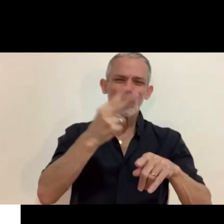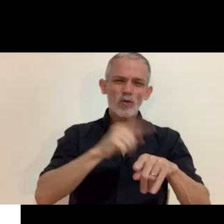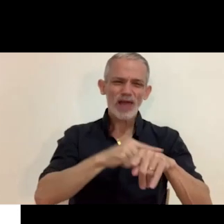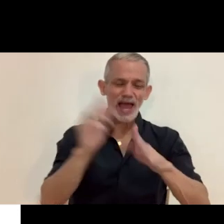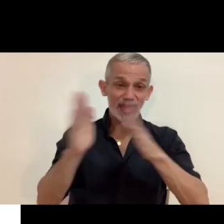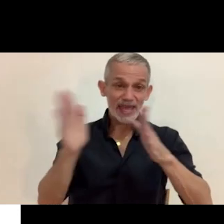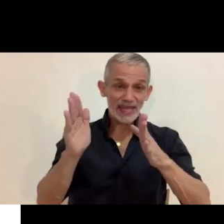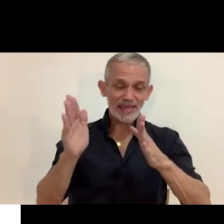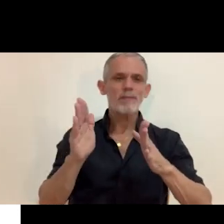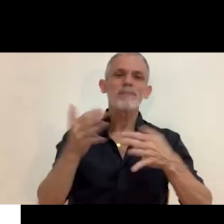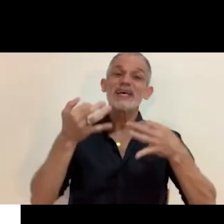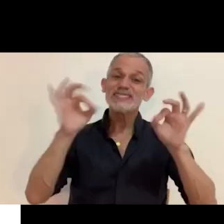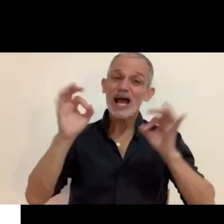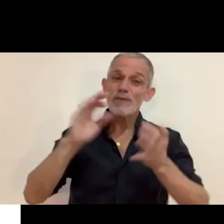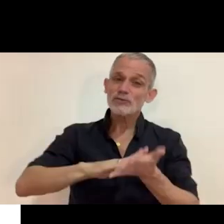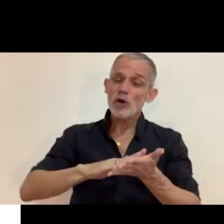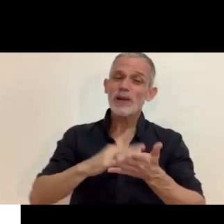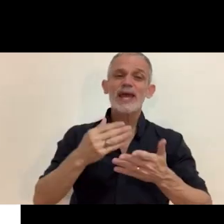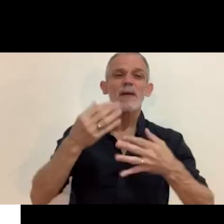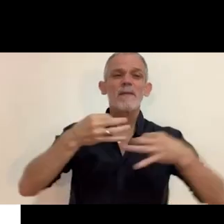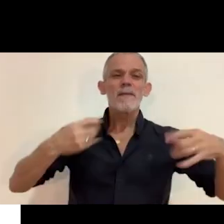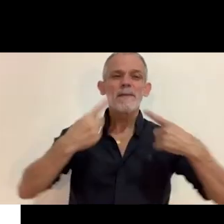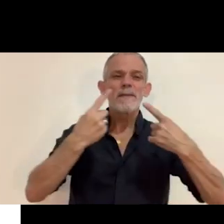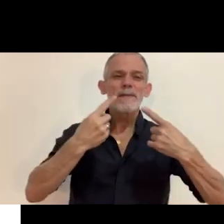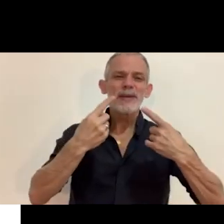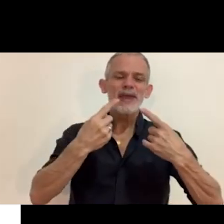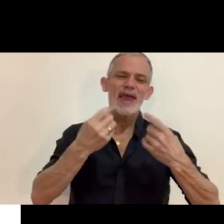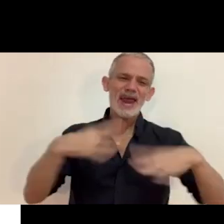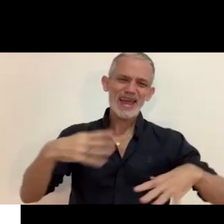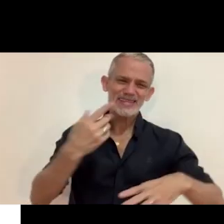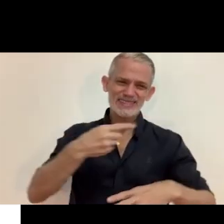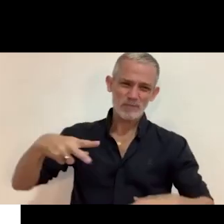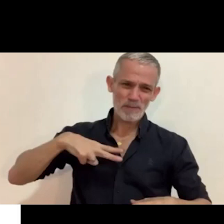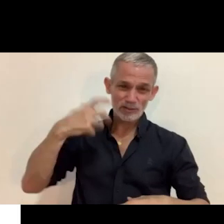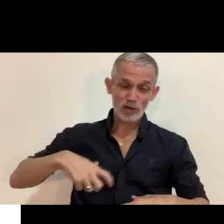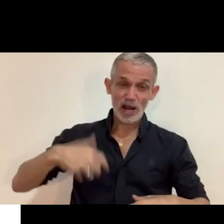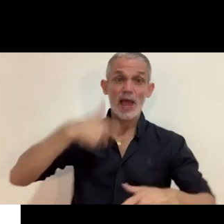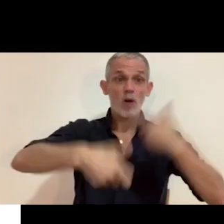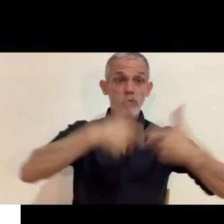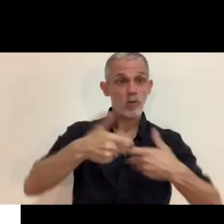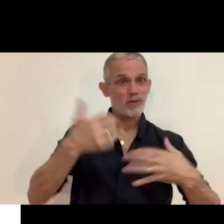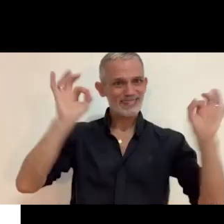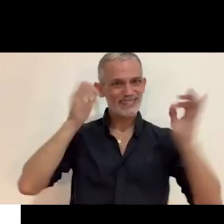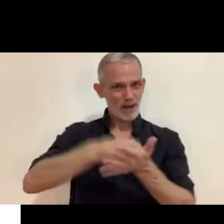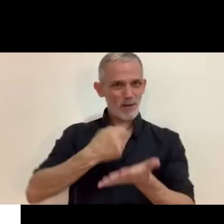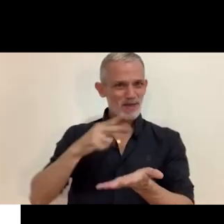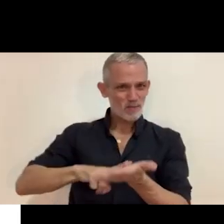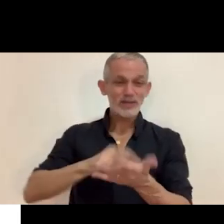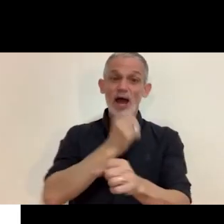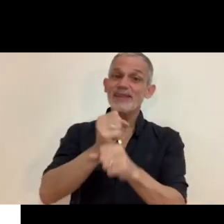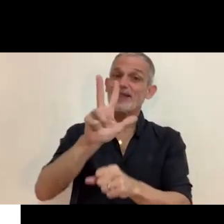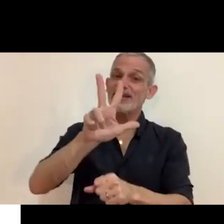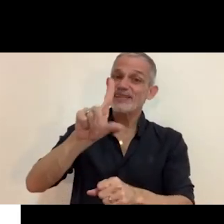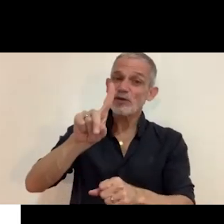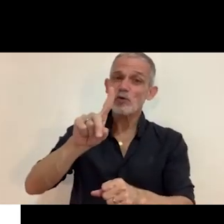la exención de bienes personales por estas inversiones realizadas hasta el 31 de diciembre